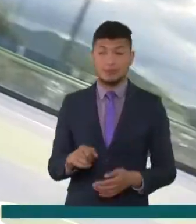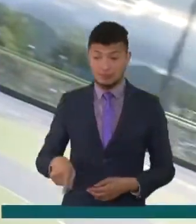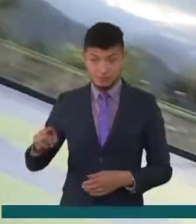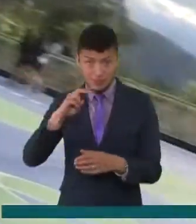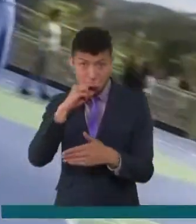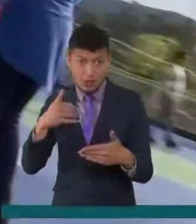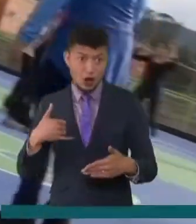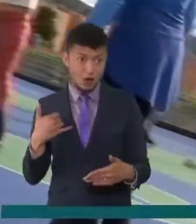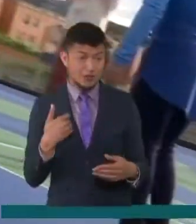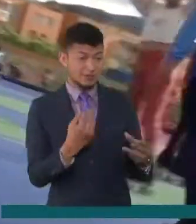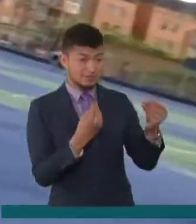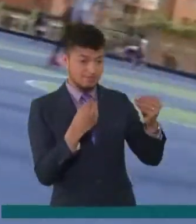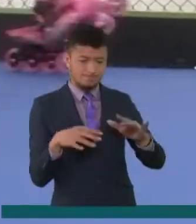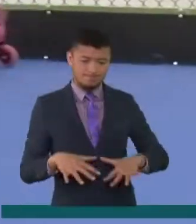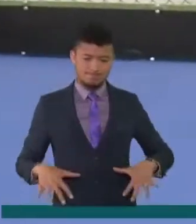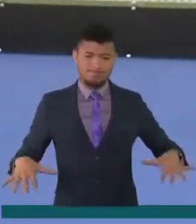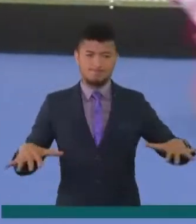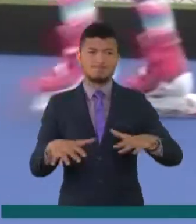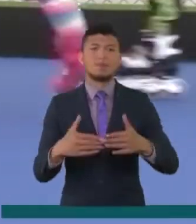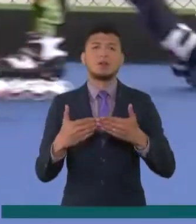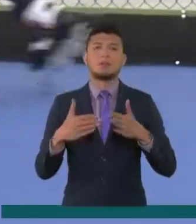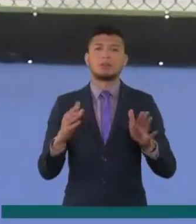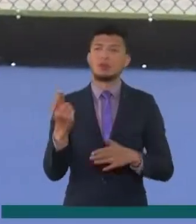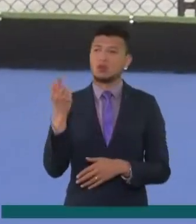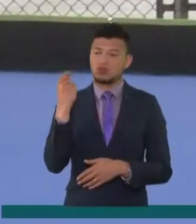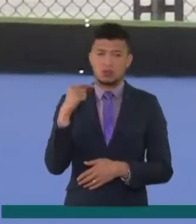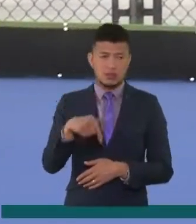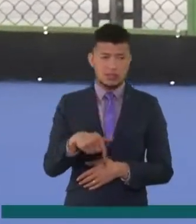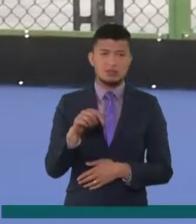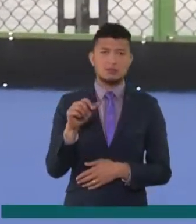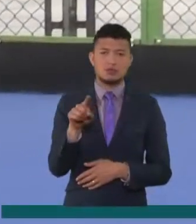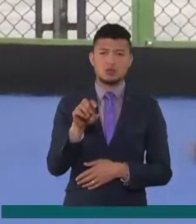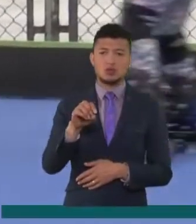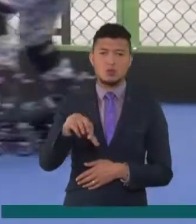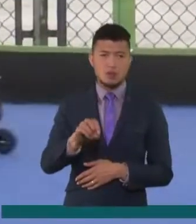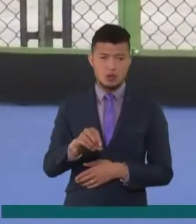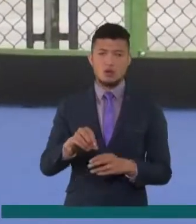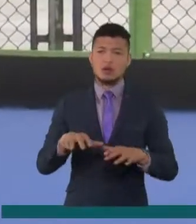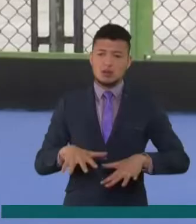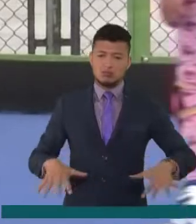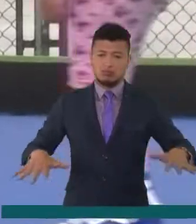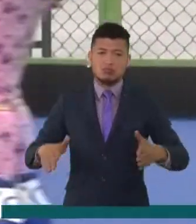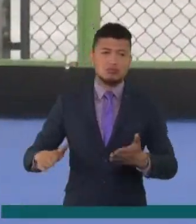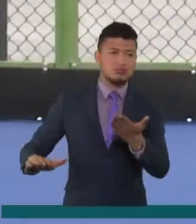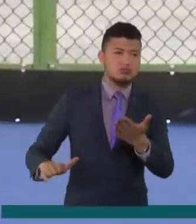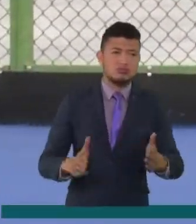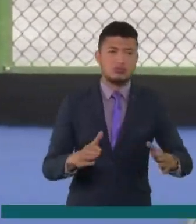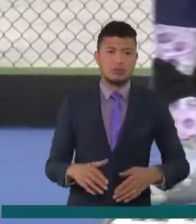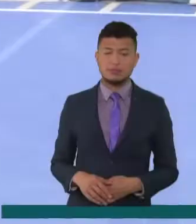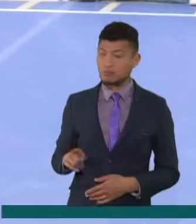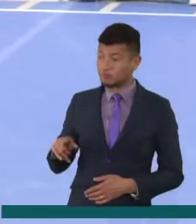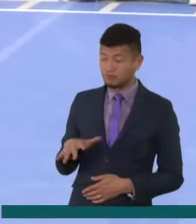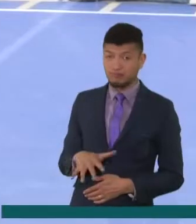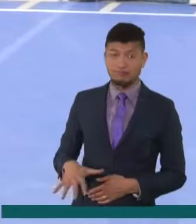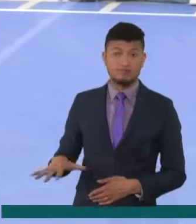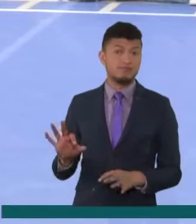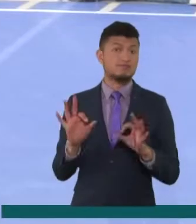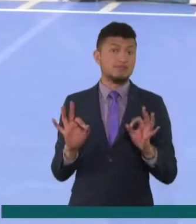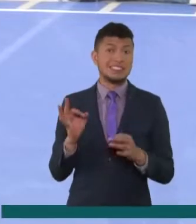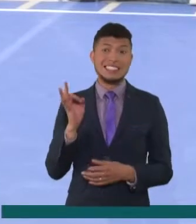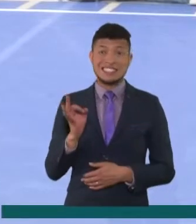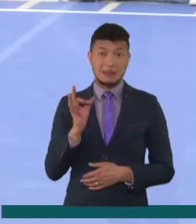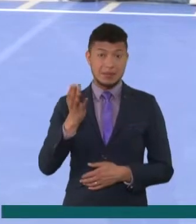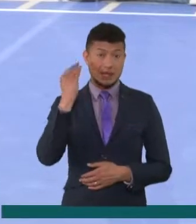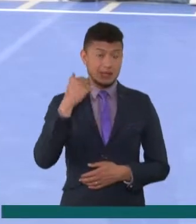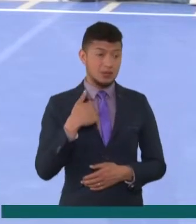en su preparación contarán con este patinódromo inaugurado recientemente aquí en sopó este espacio es genial porque siempre es